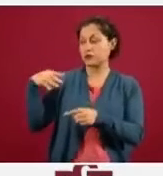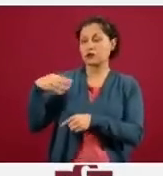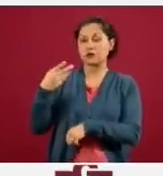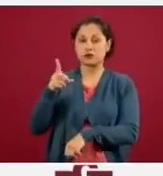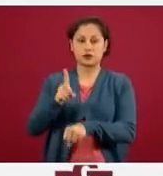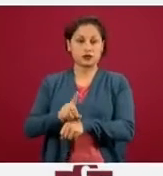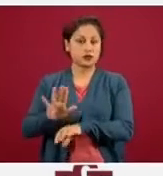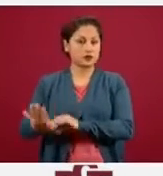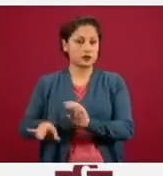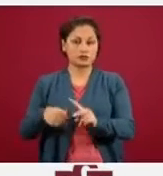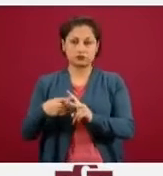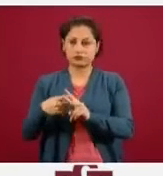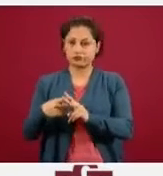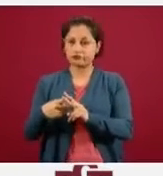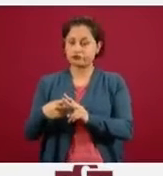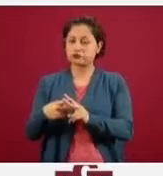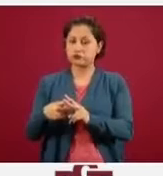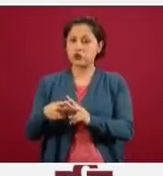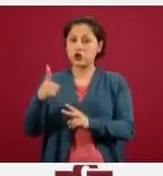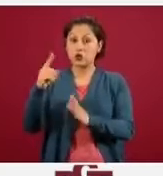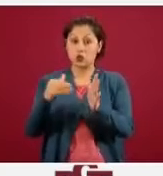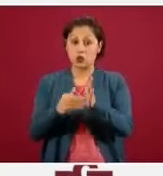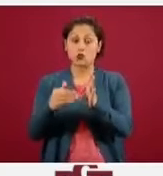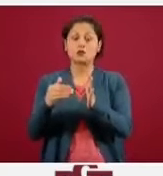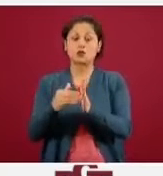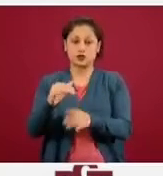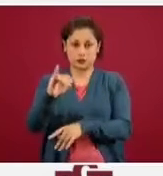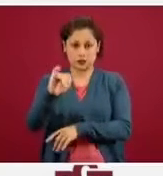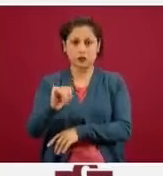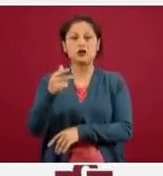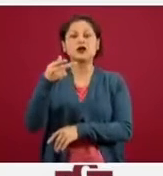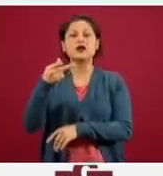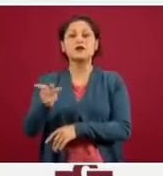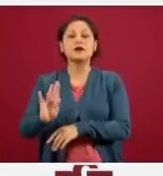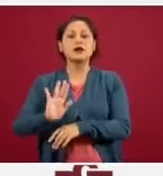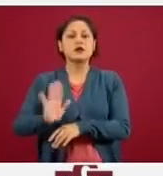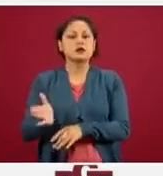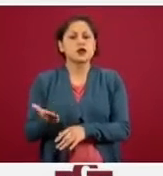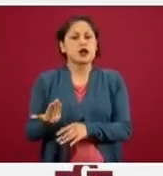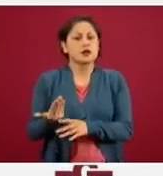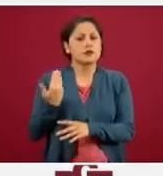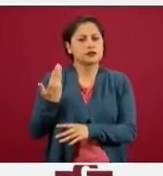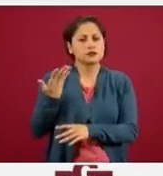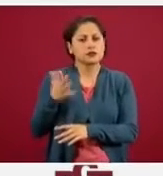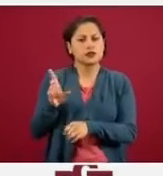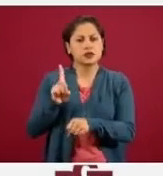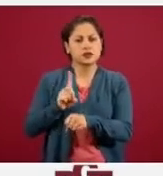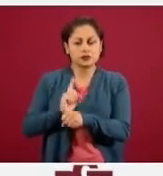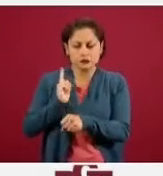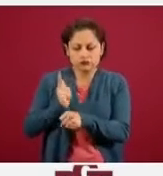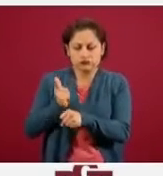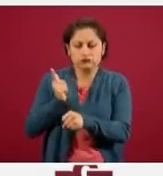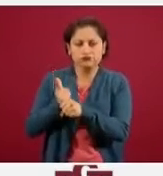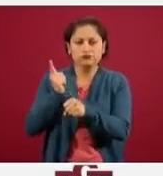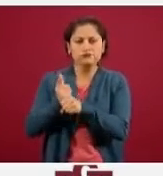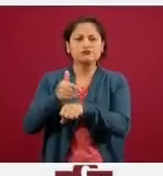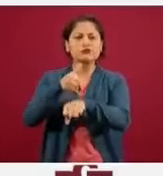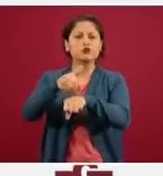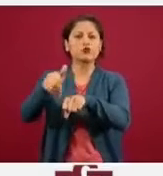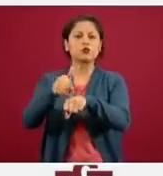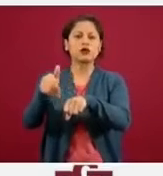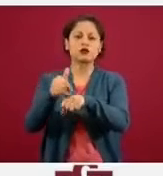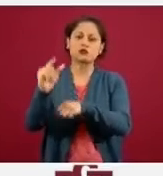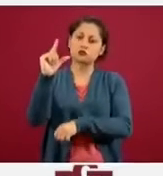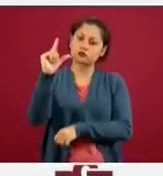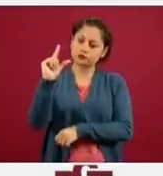Y aunque pasan del millón, pues ya tenemos prácticamente unos 10 días en donde vemos que este porcentaje continúa disminuyendo, y esto nos habla